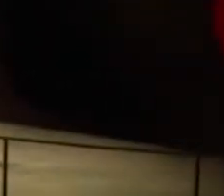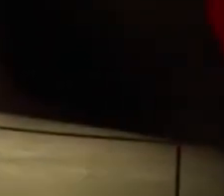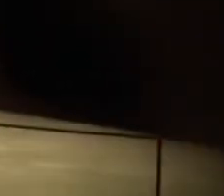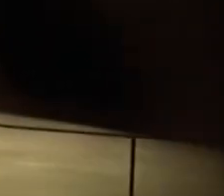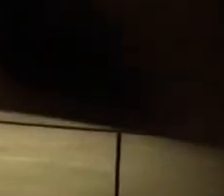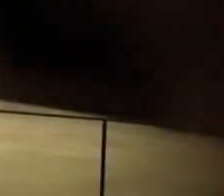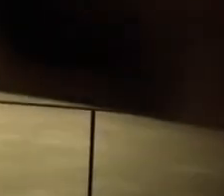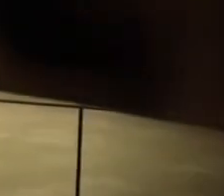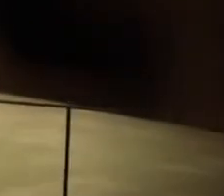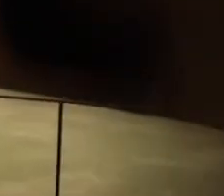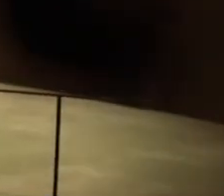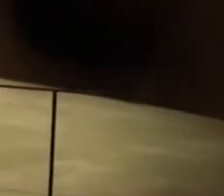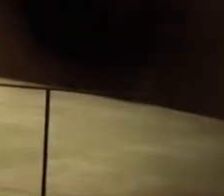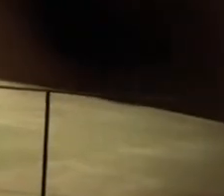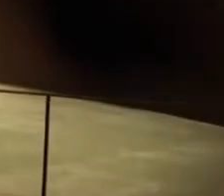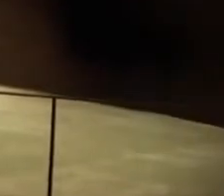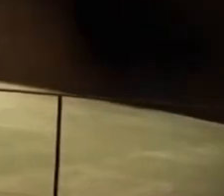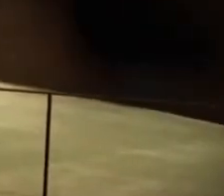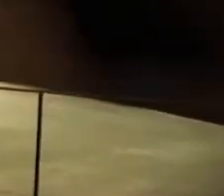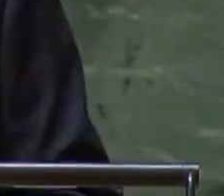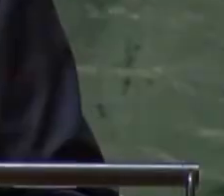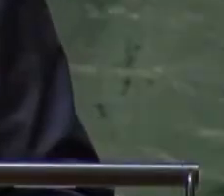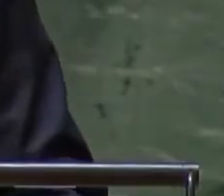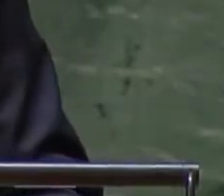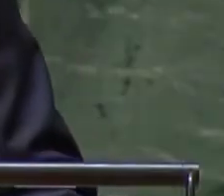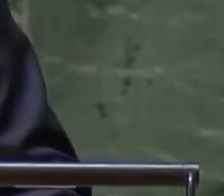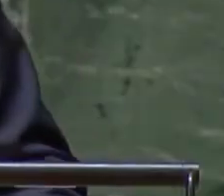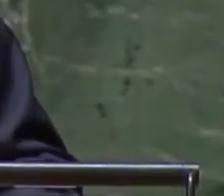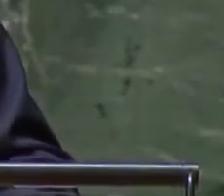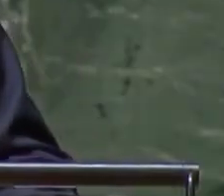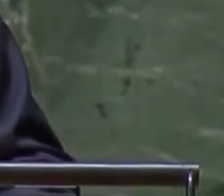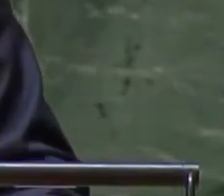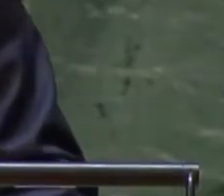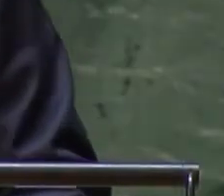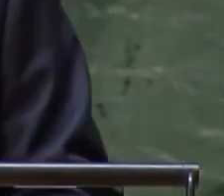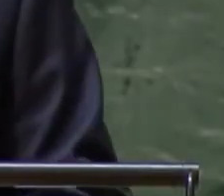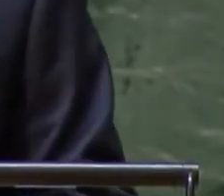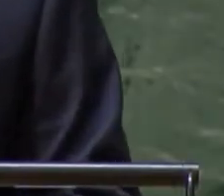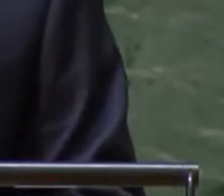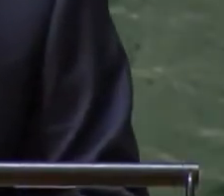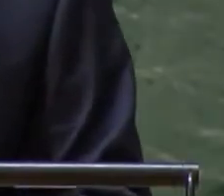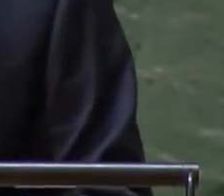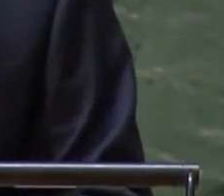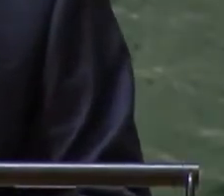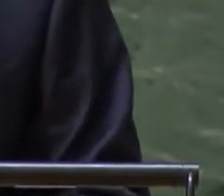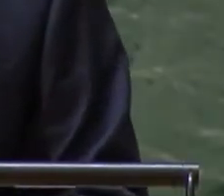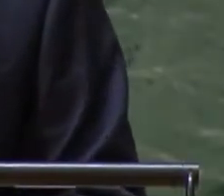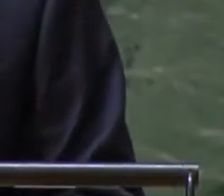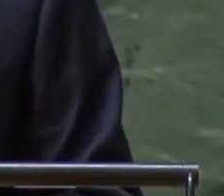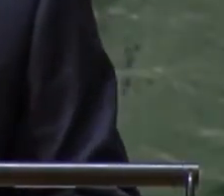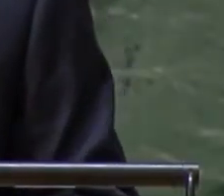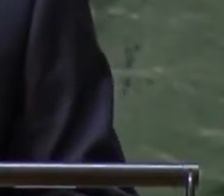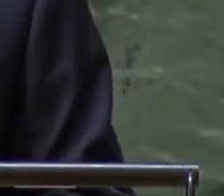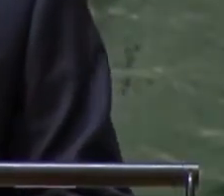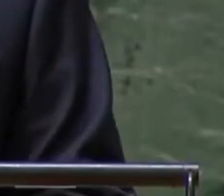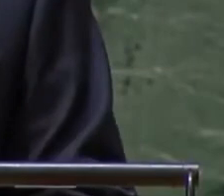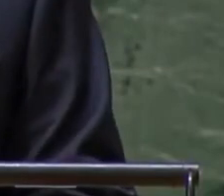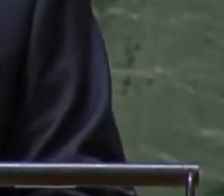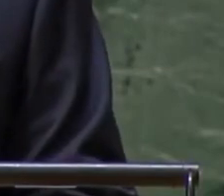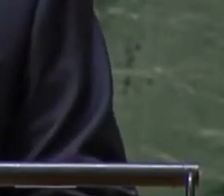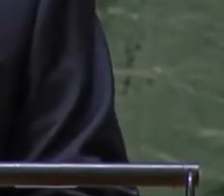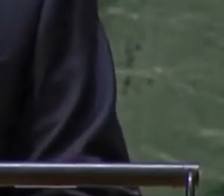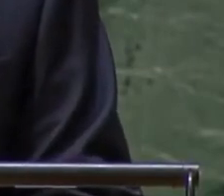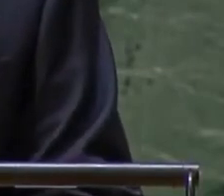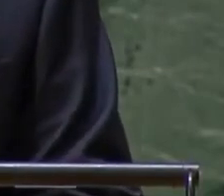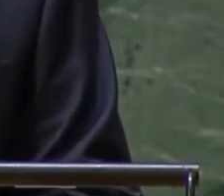y los filipendiados del planeta y llamó a los líderes mundiales a transformar el actual orden internacional que además dijo excluyente